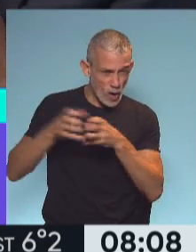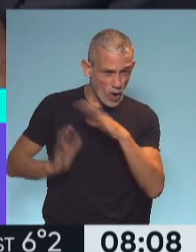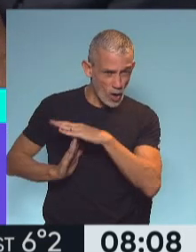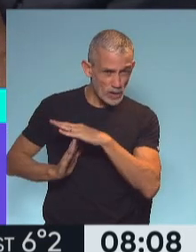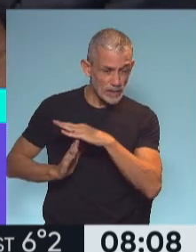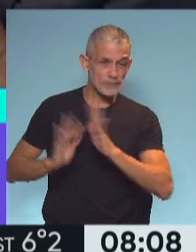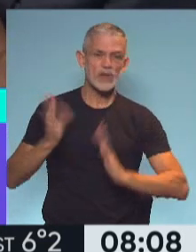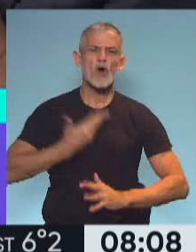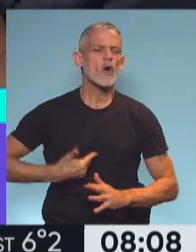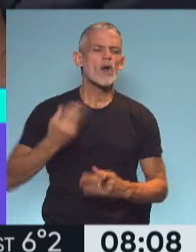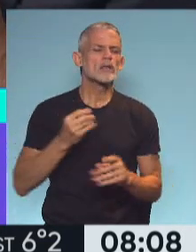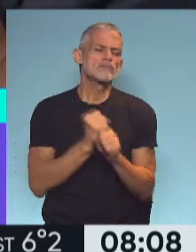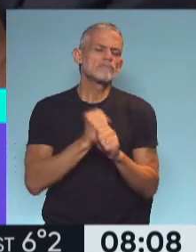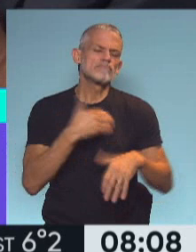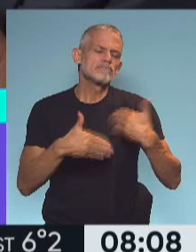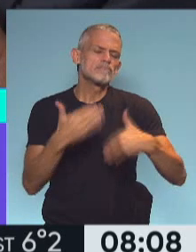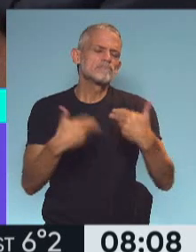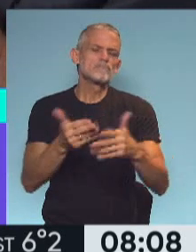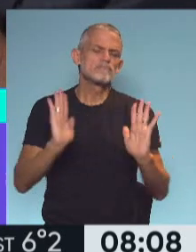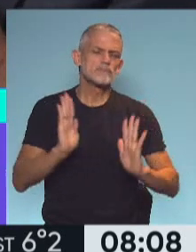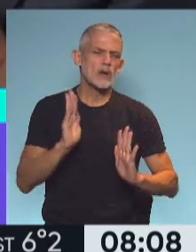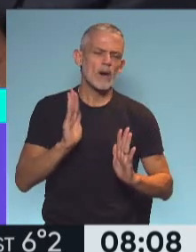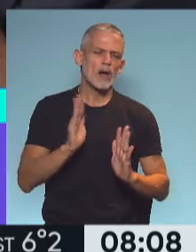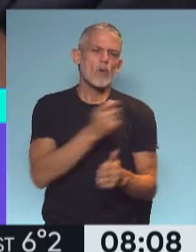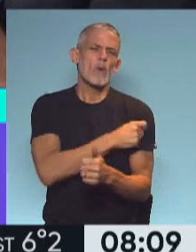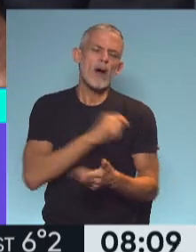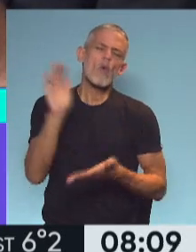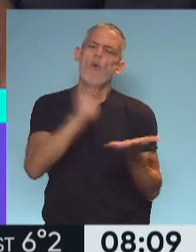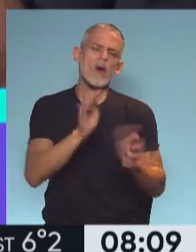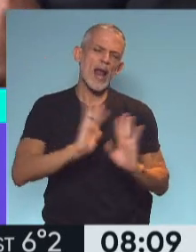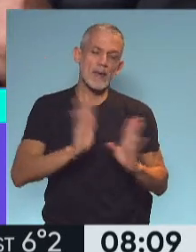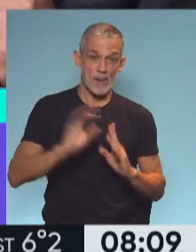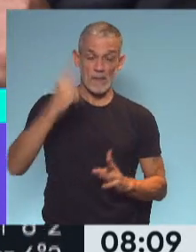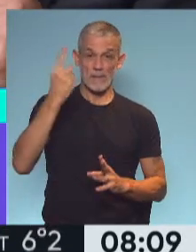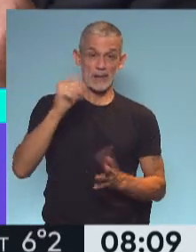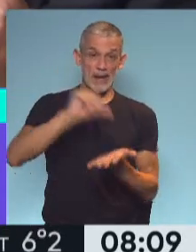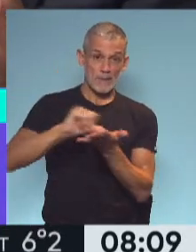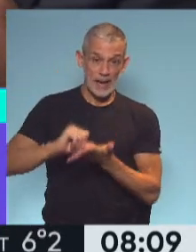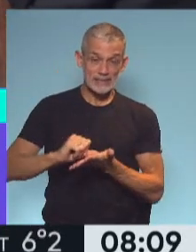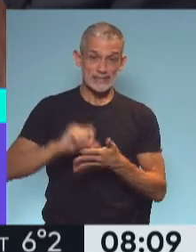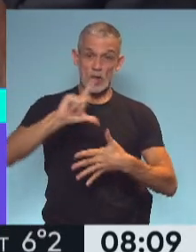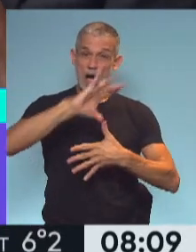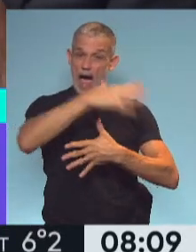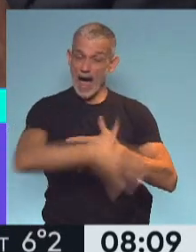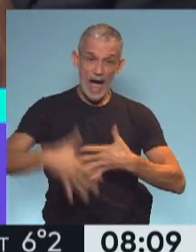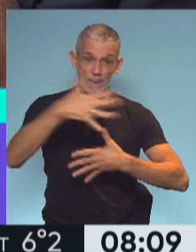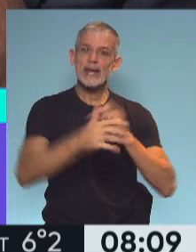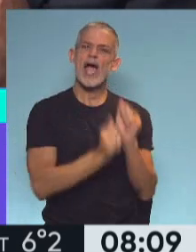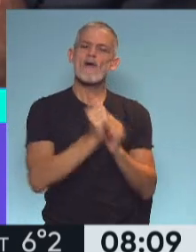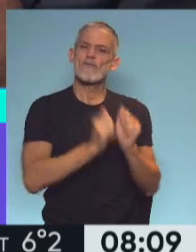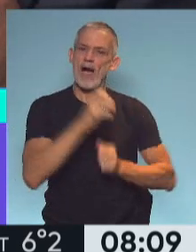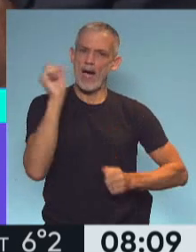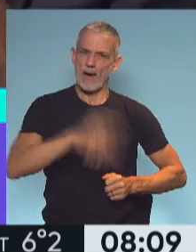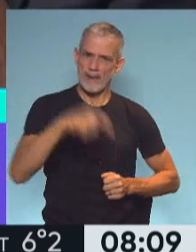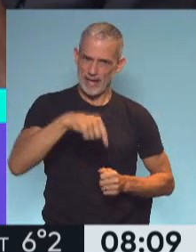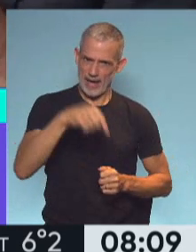El gobierno lo que va a hacer es seguir trabajando para conseguir más vacunas, para ser el primer país de todo el continente que produzca sus propias